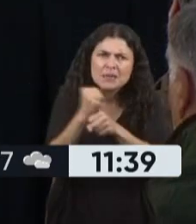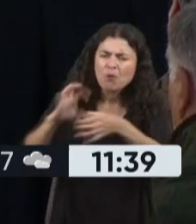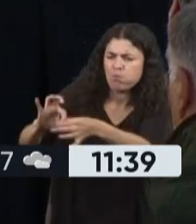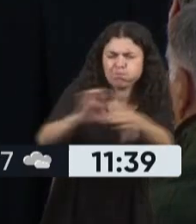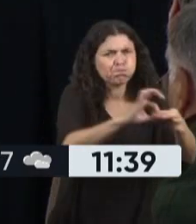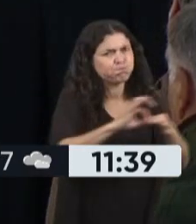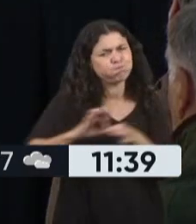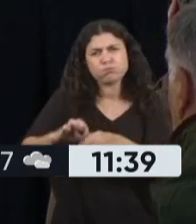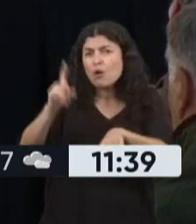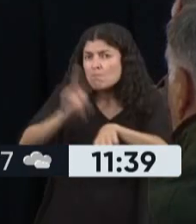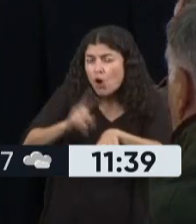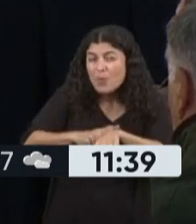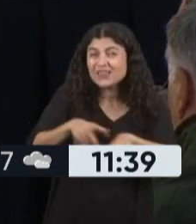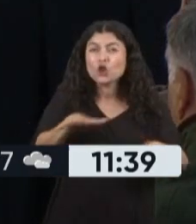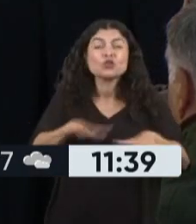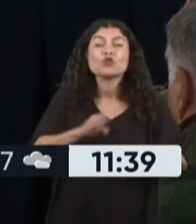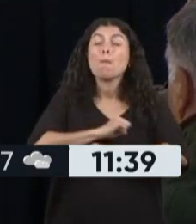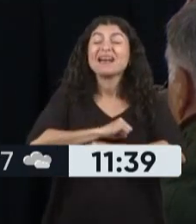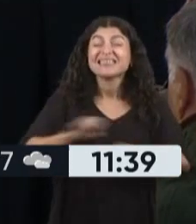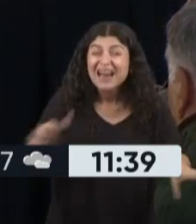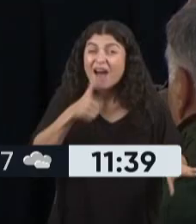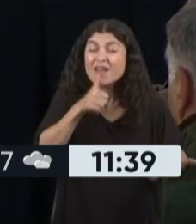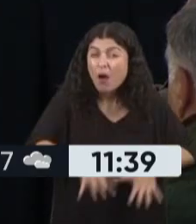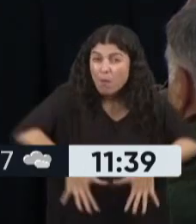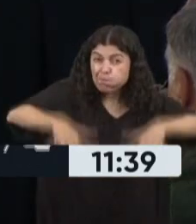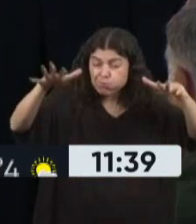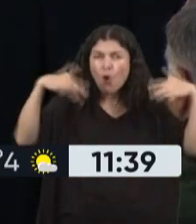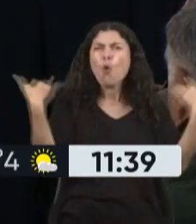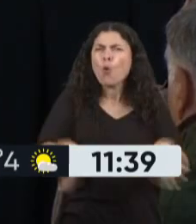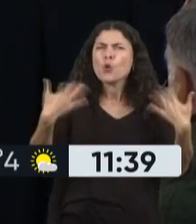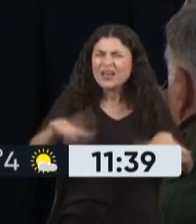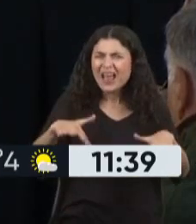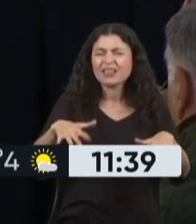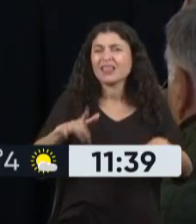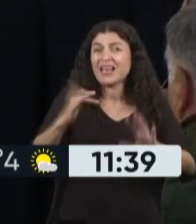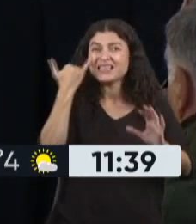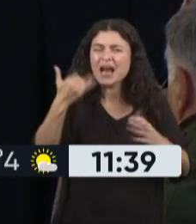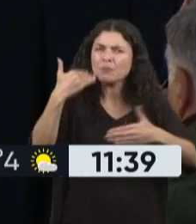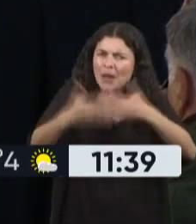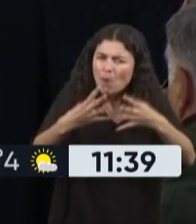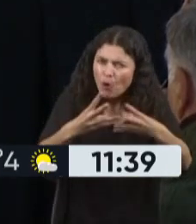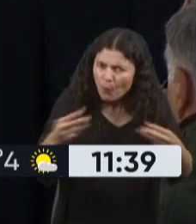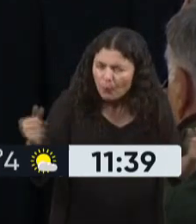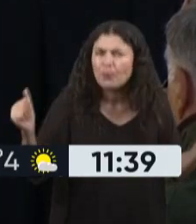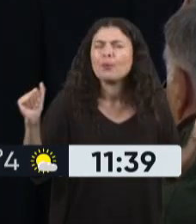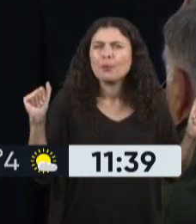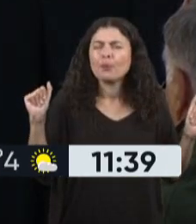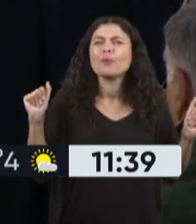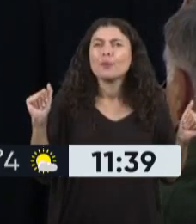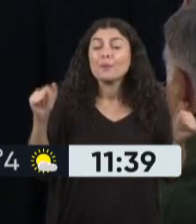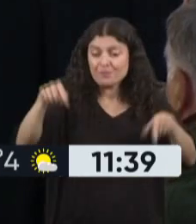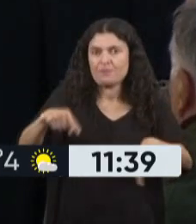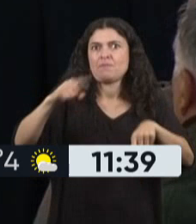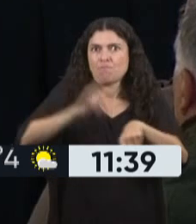se superó la situación de crisis y la situación más urgente y donde había que